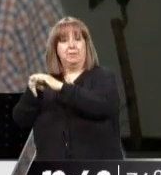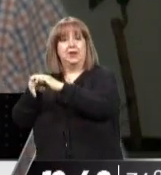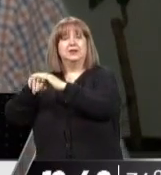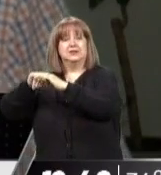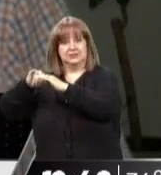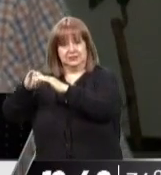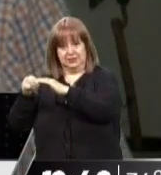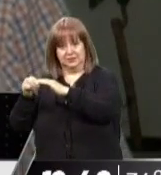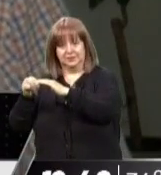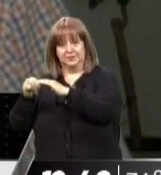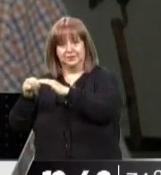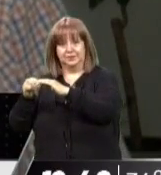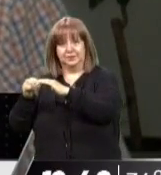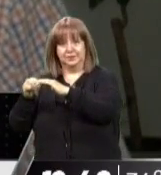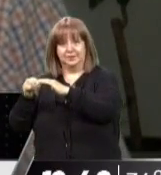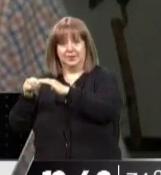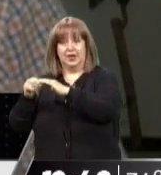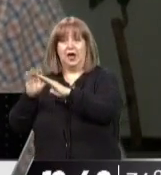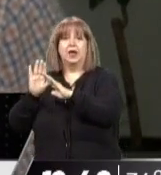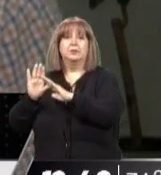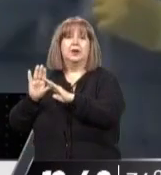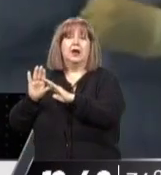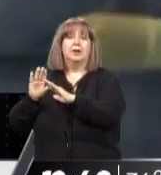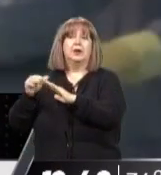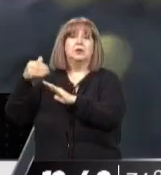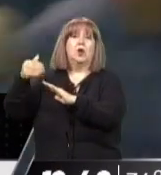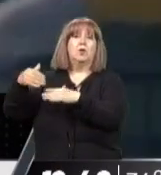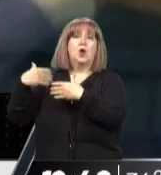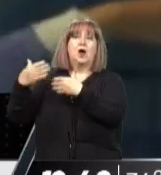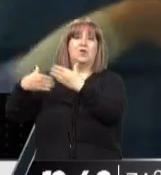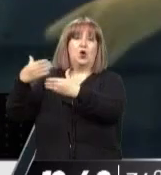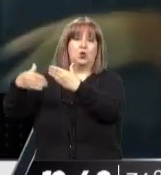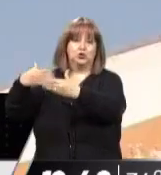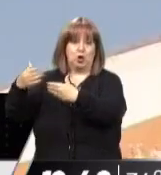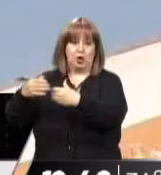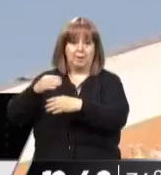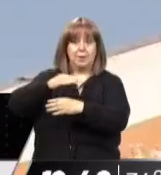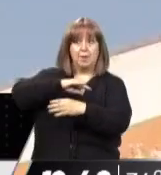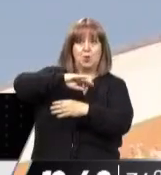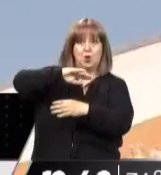hasta ahora, por lo que bueno, hay que esperar los próximos días para ver cómo va evolucionando la curva.